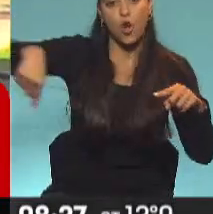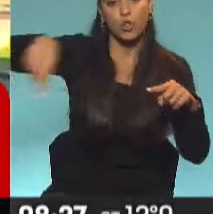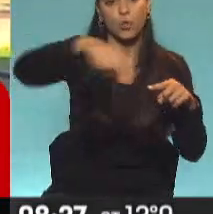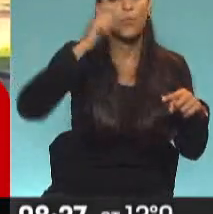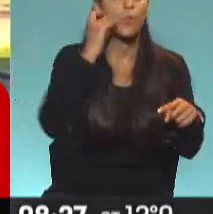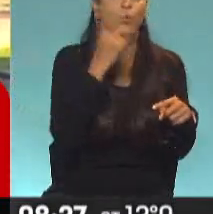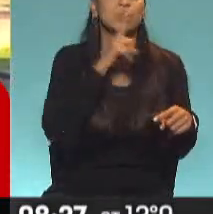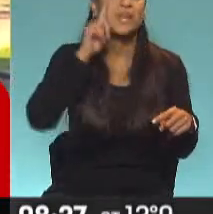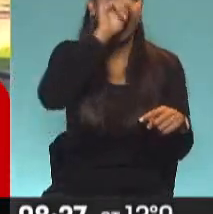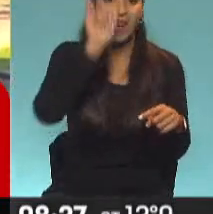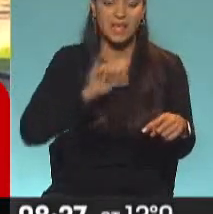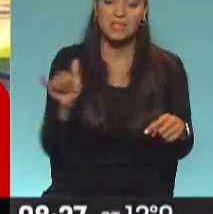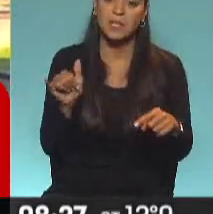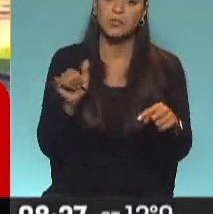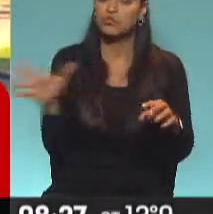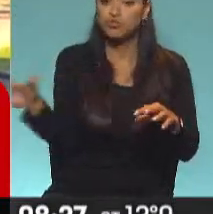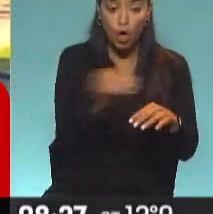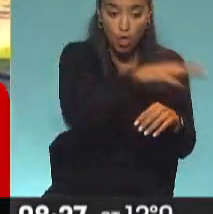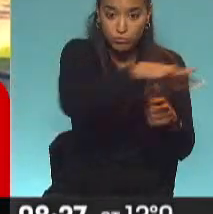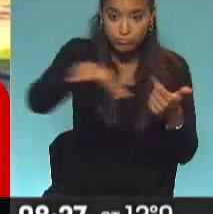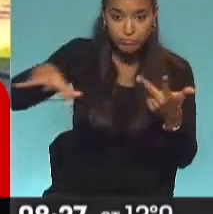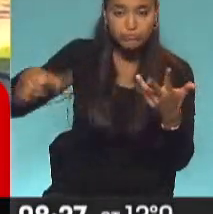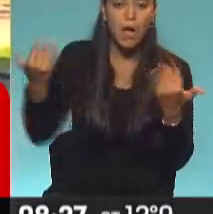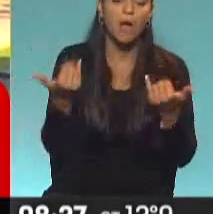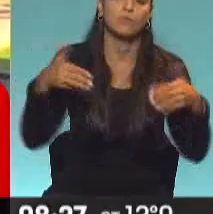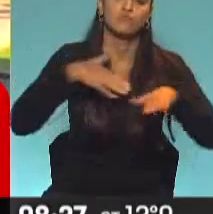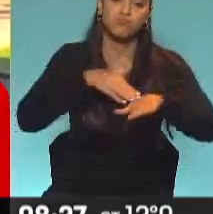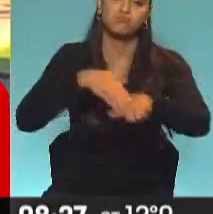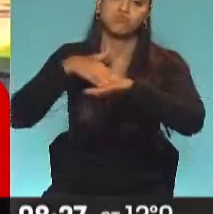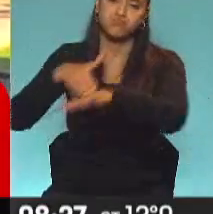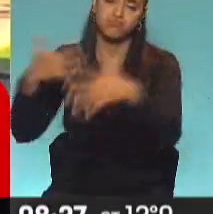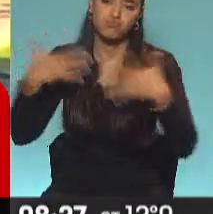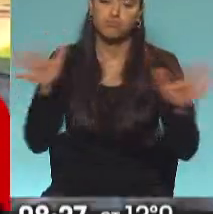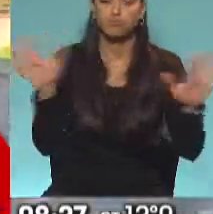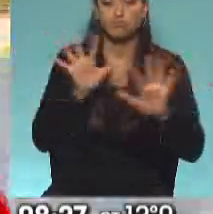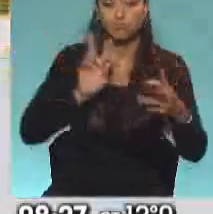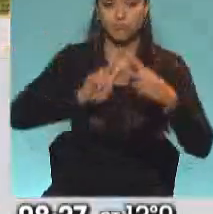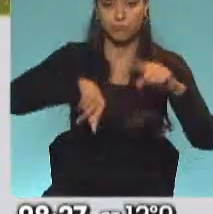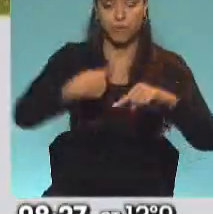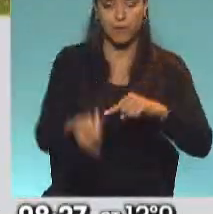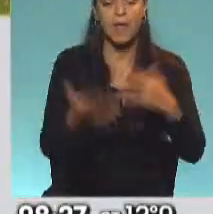Gutiérrez. En todos los puntos lógicos se registra importante congestión. Hasta mañana. Gracias, Hugo, hasta mañana.